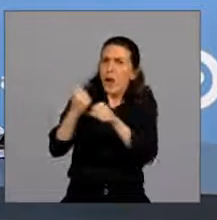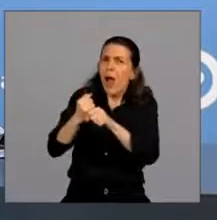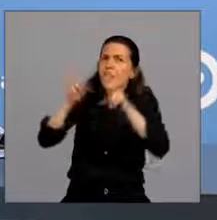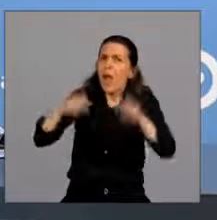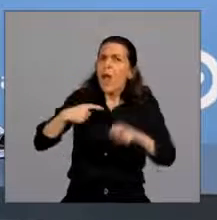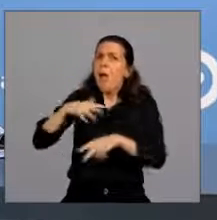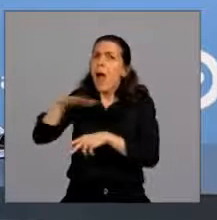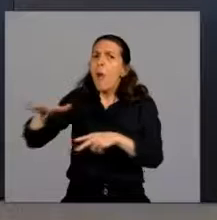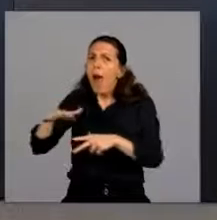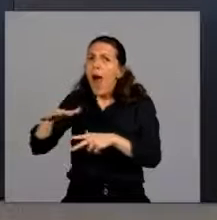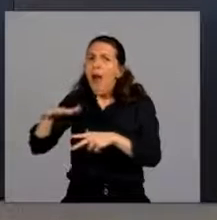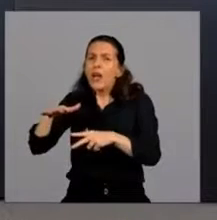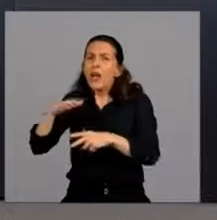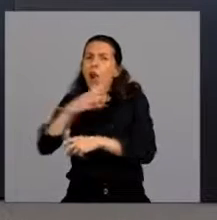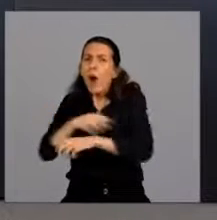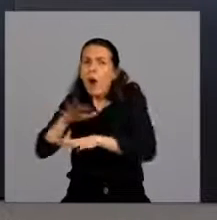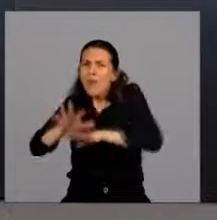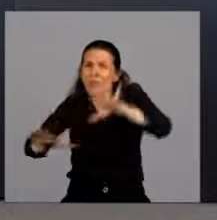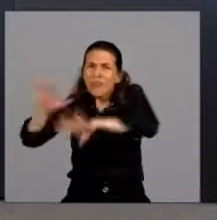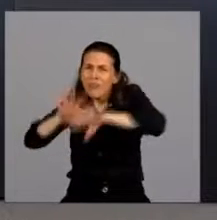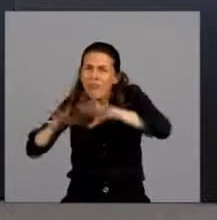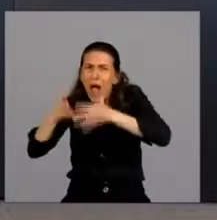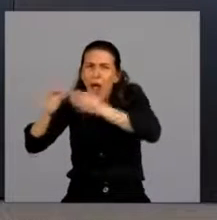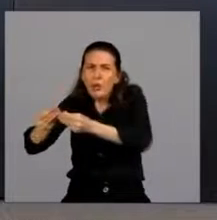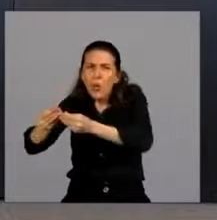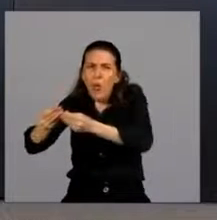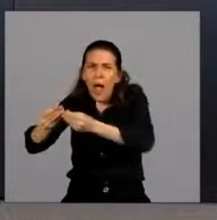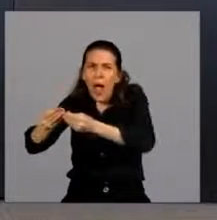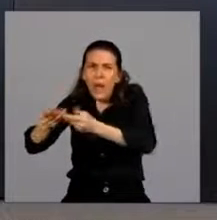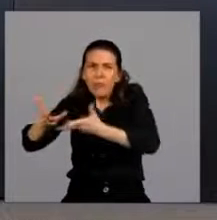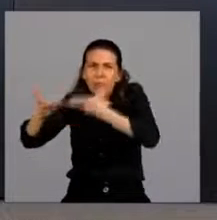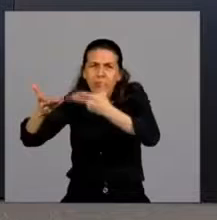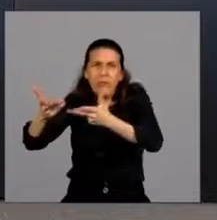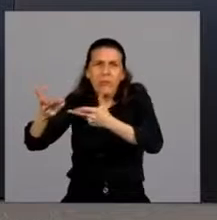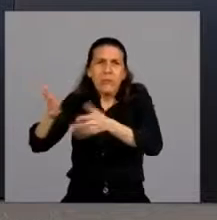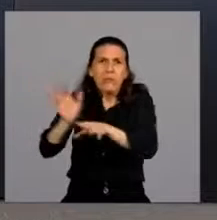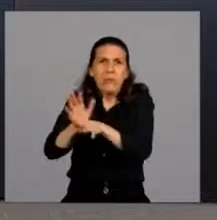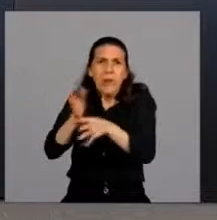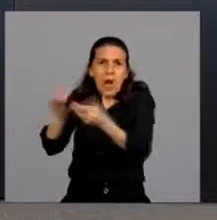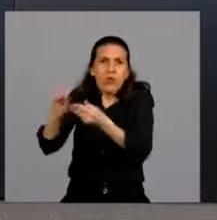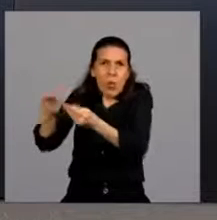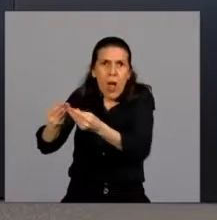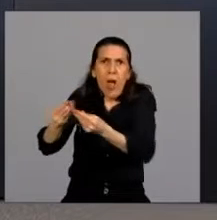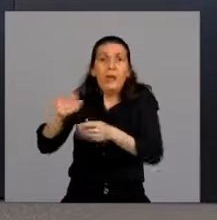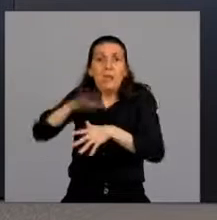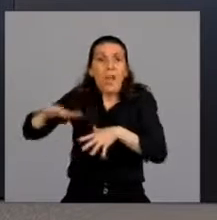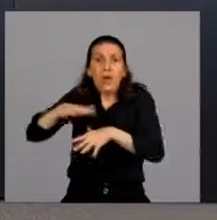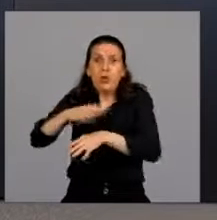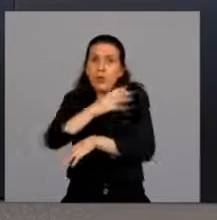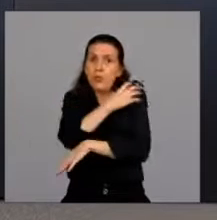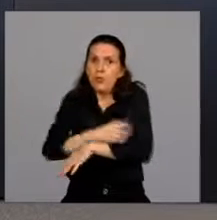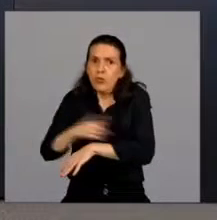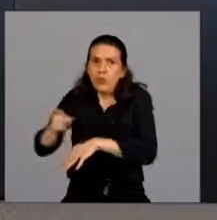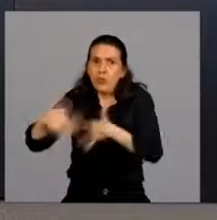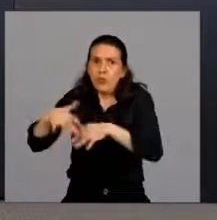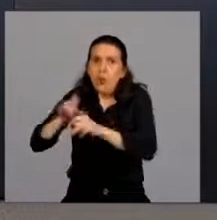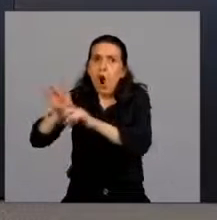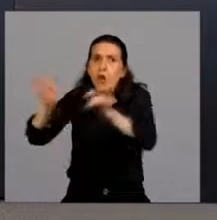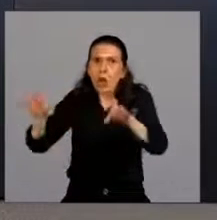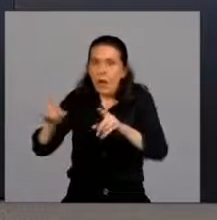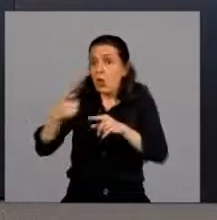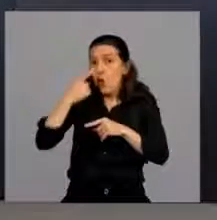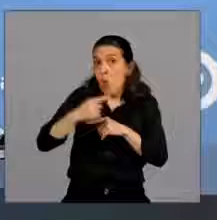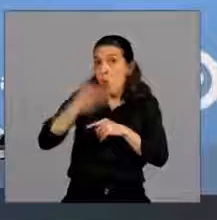barrios vulnerables. Desde el primer día que empezó la pandemia dijimos que era uno de los sectores más sensibles y en la última conferencia de prensa pusimos